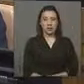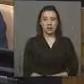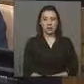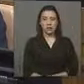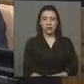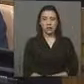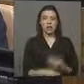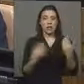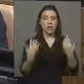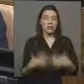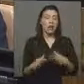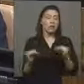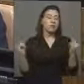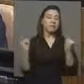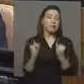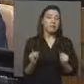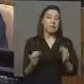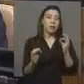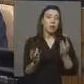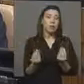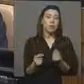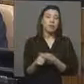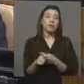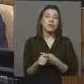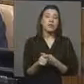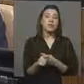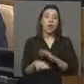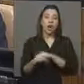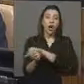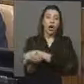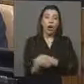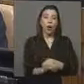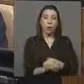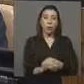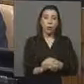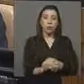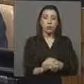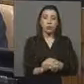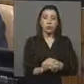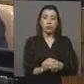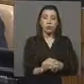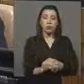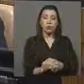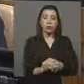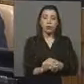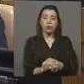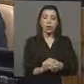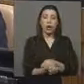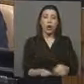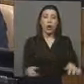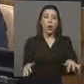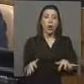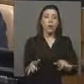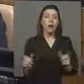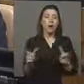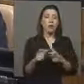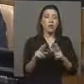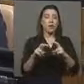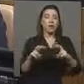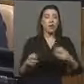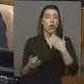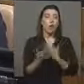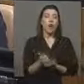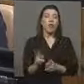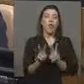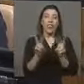Ha sido ya una característica que muchas veces la oposición, o quien sea, muchas veces utiliza la comisión investigadora cuando